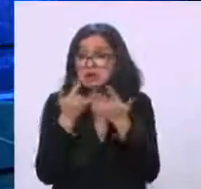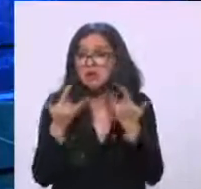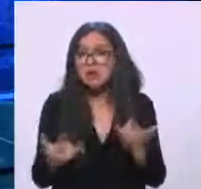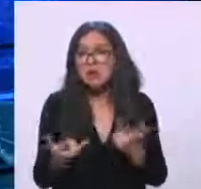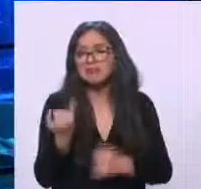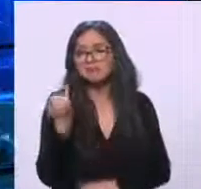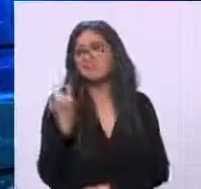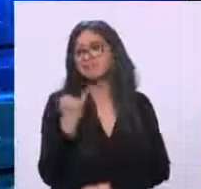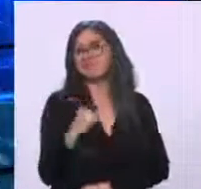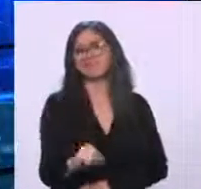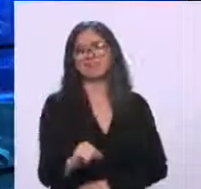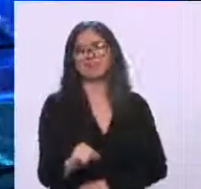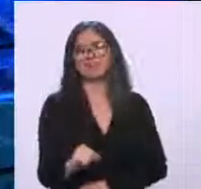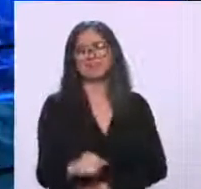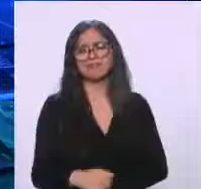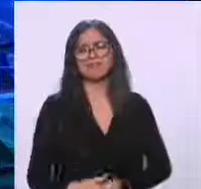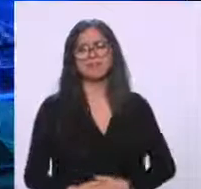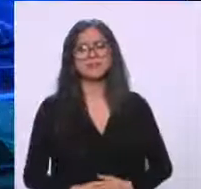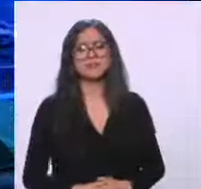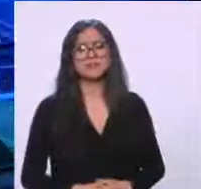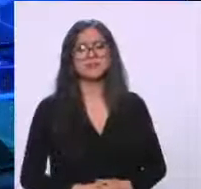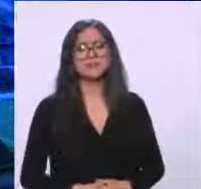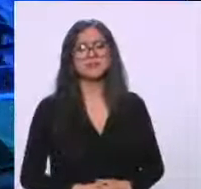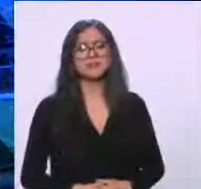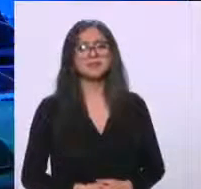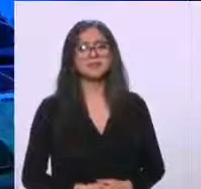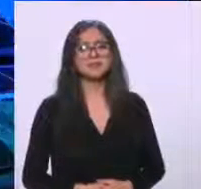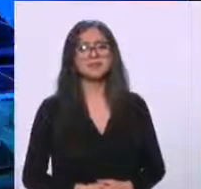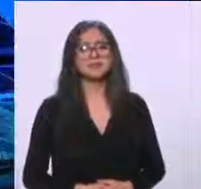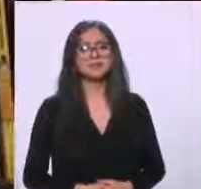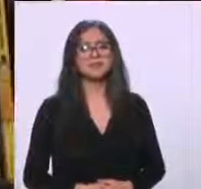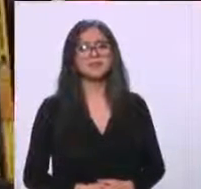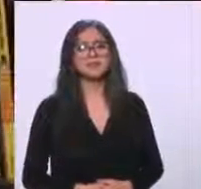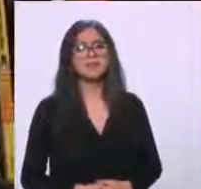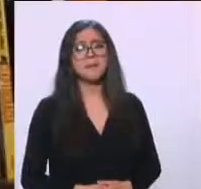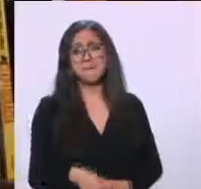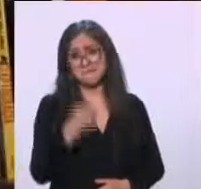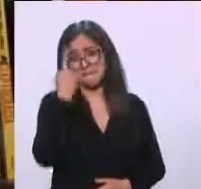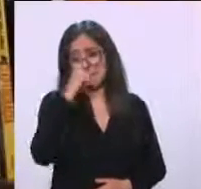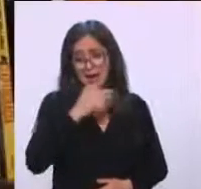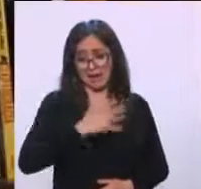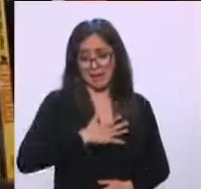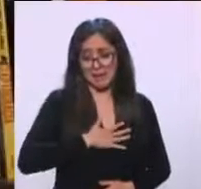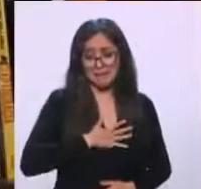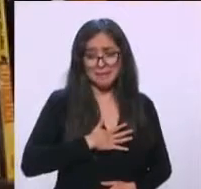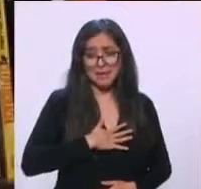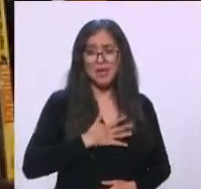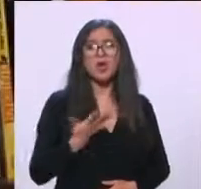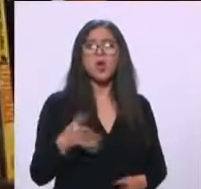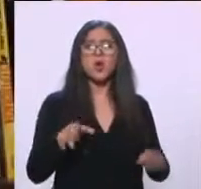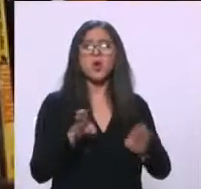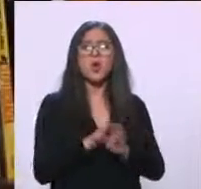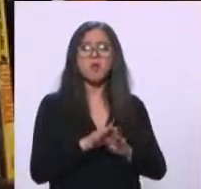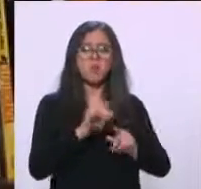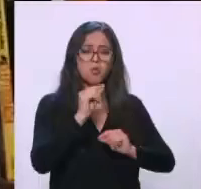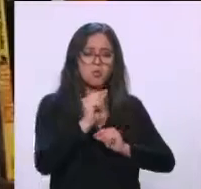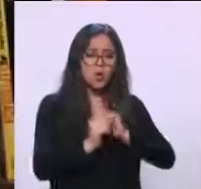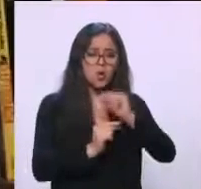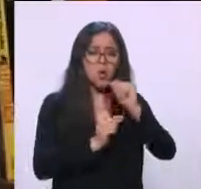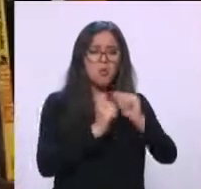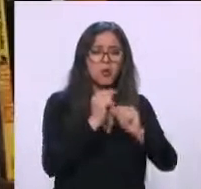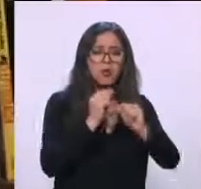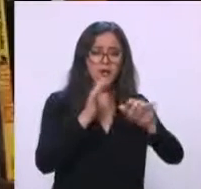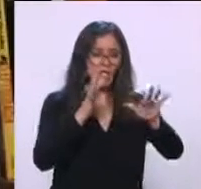40. Me llama mucho la atención el cómo da vueltas la situación de esta tragedia